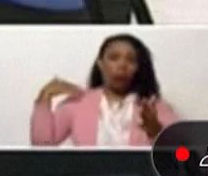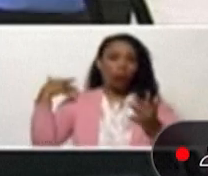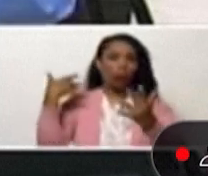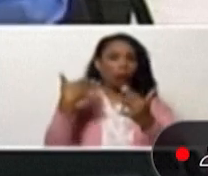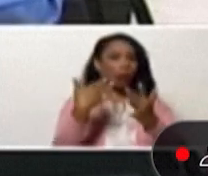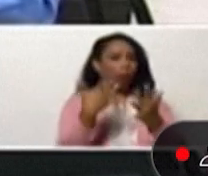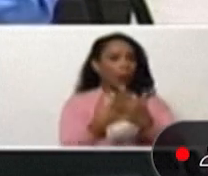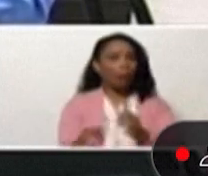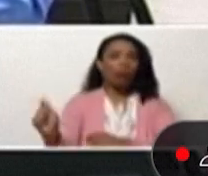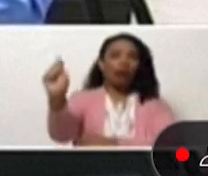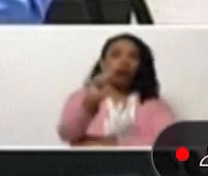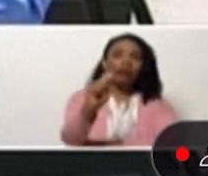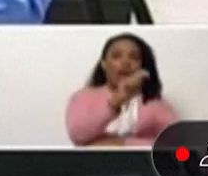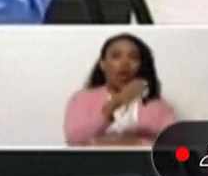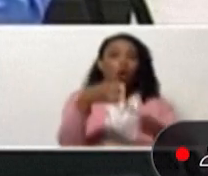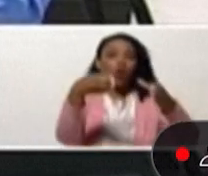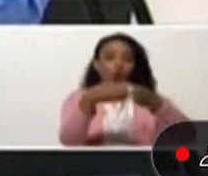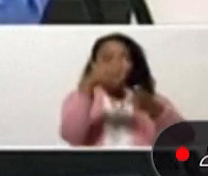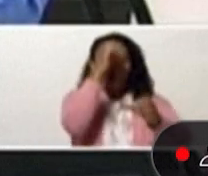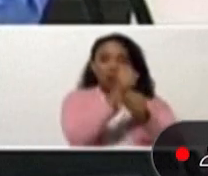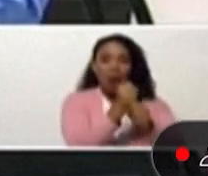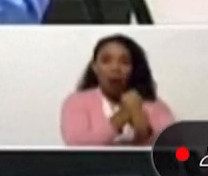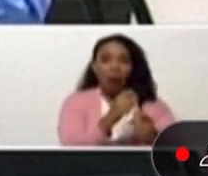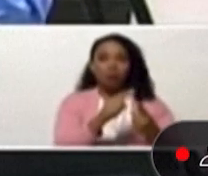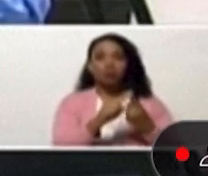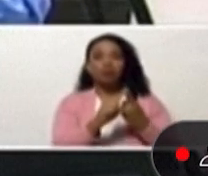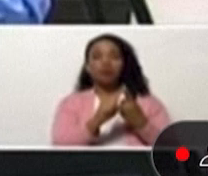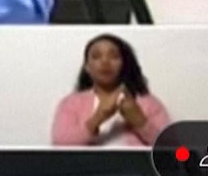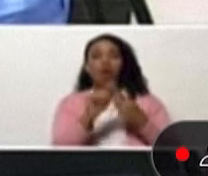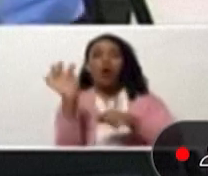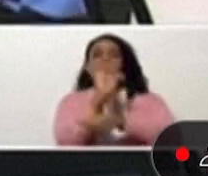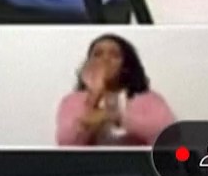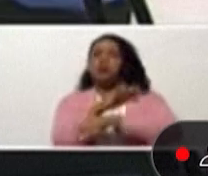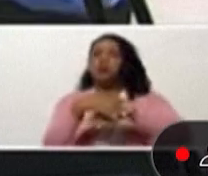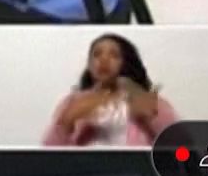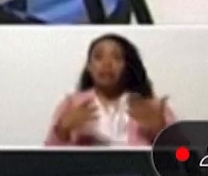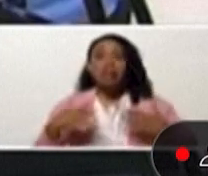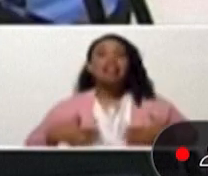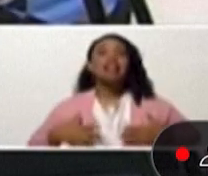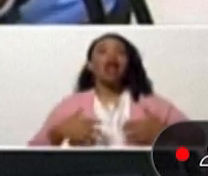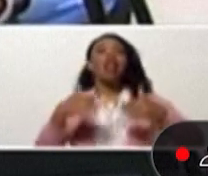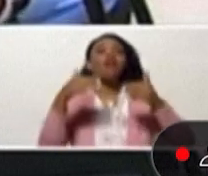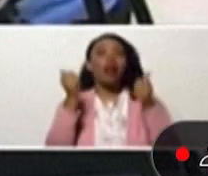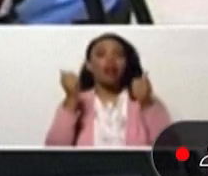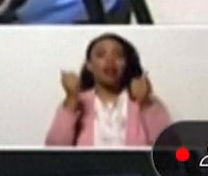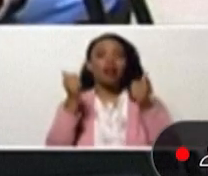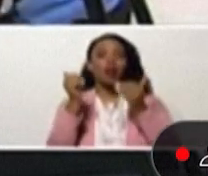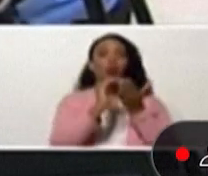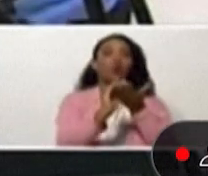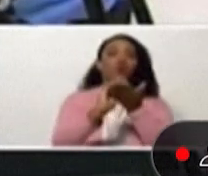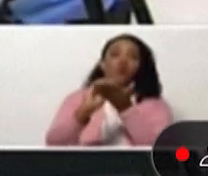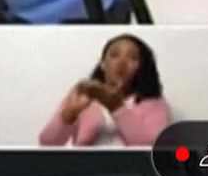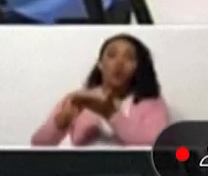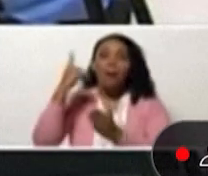con comisiones de trabajo en función de rescatar parte